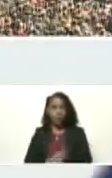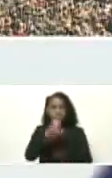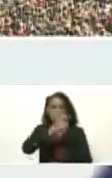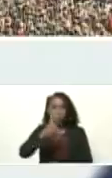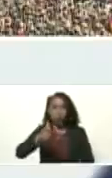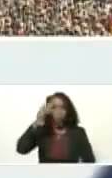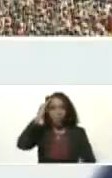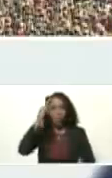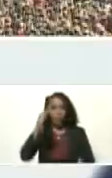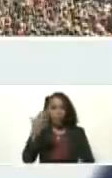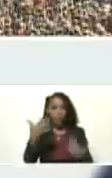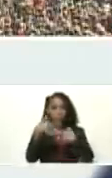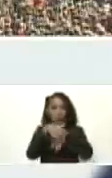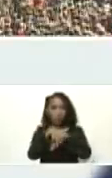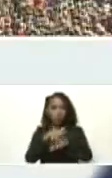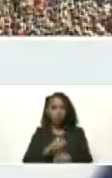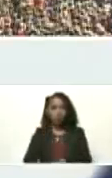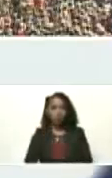cívico-militar.